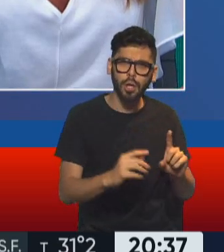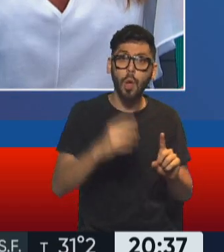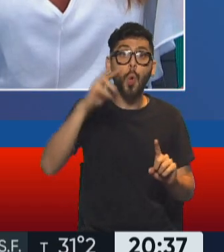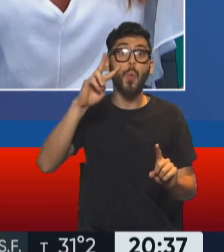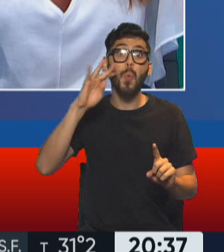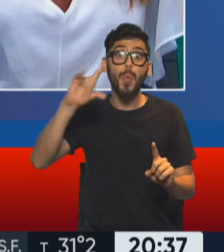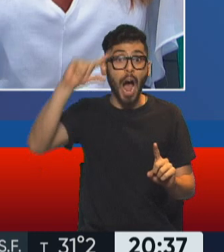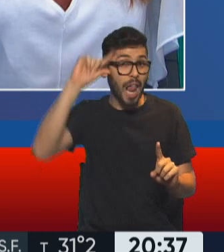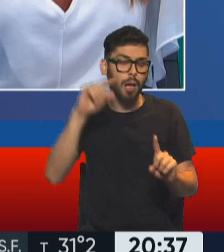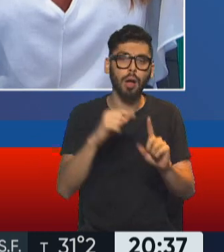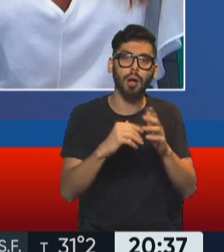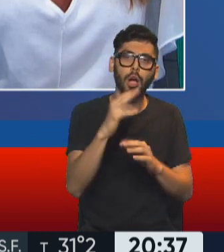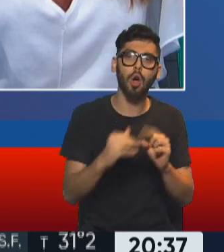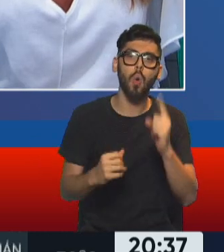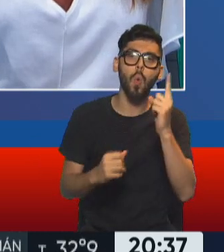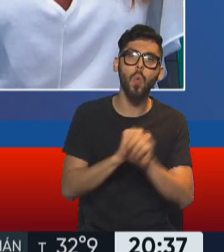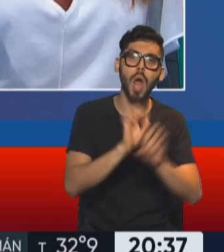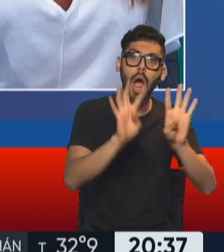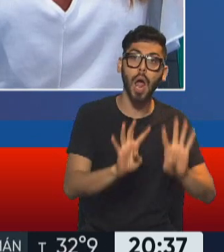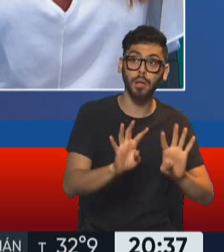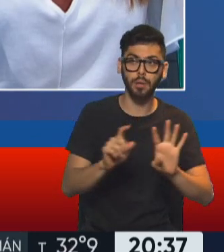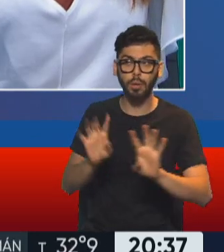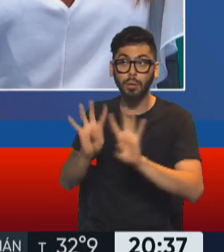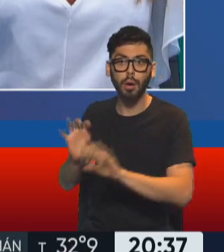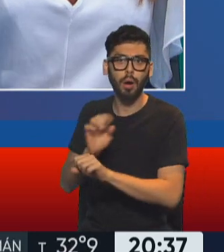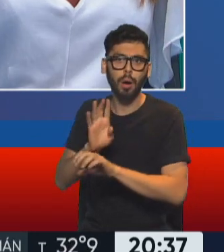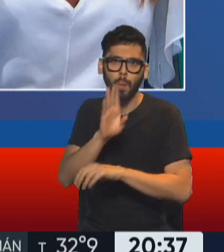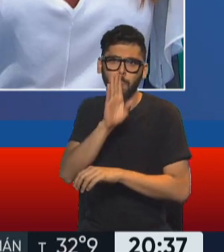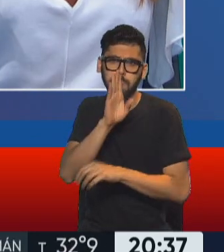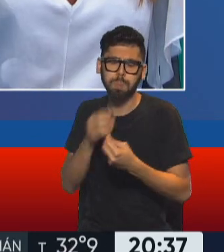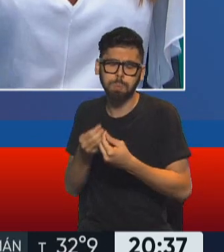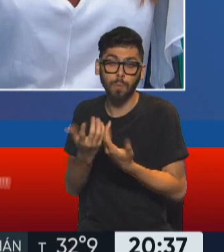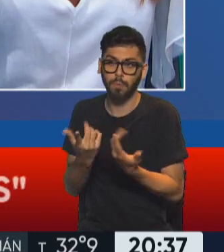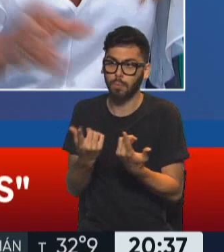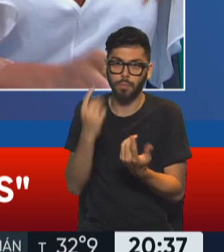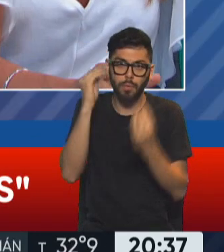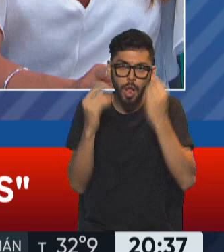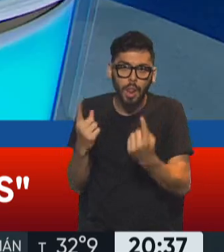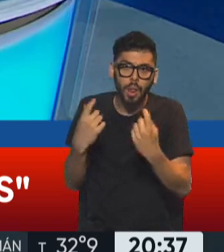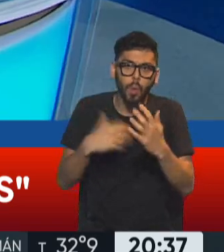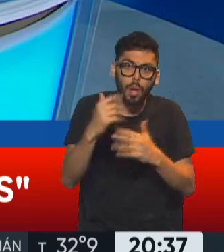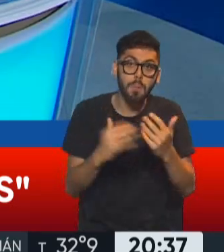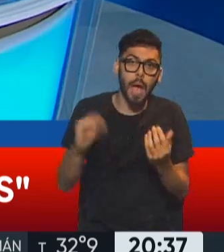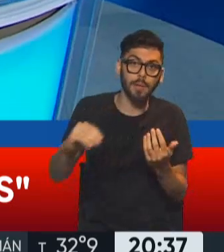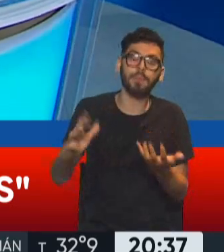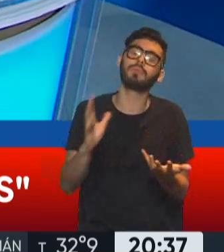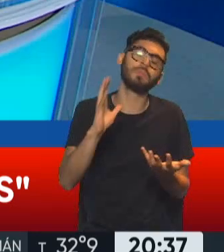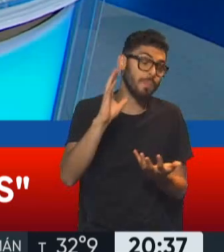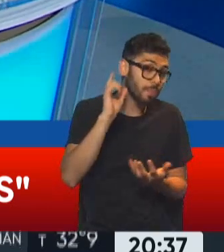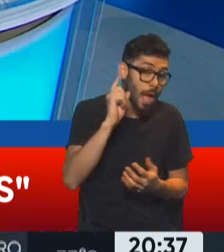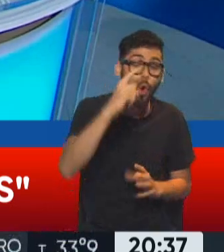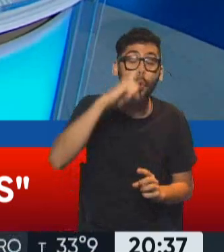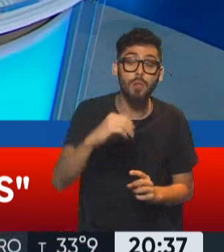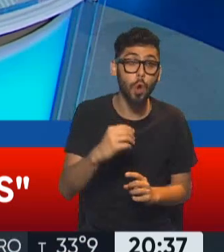4 años. Tenemos un nivel de hacinamiento en las cárceles preocupantes. Hay que construir y tener una política activa. Y lo último es que claramente nos dejaron